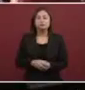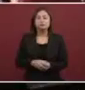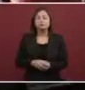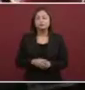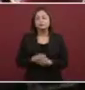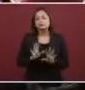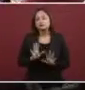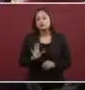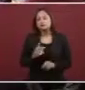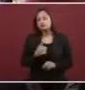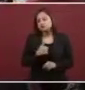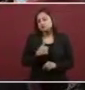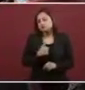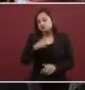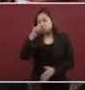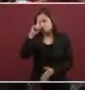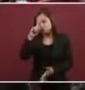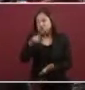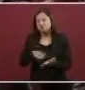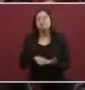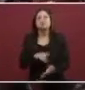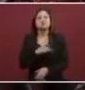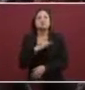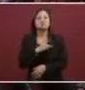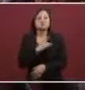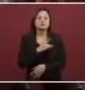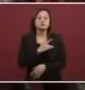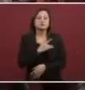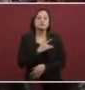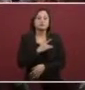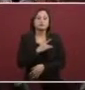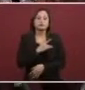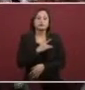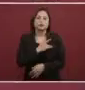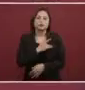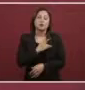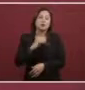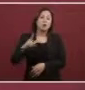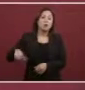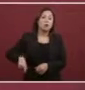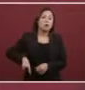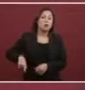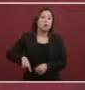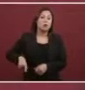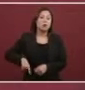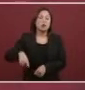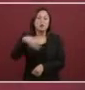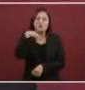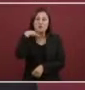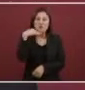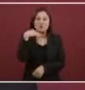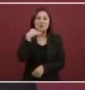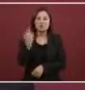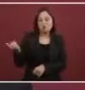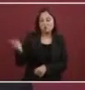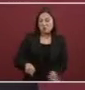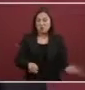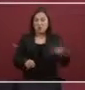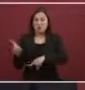Creo yo que el fundador de este régimen autoritario y corrupto